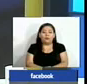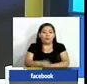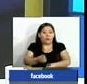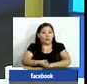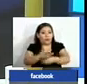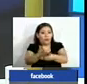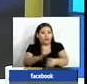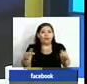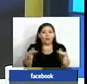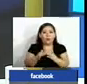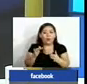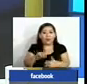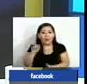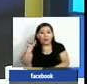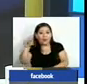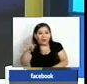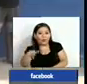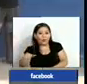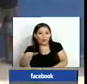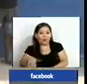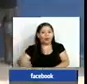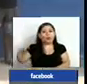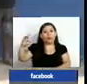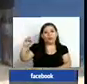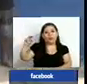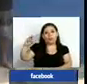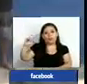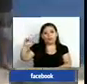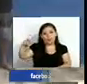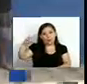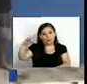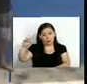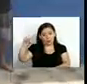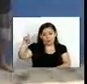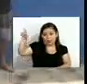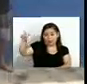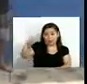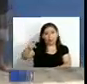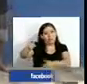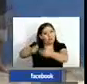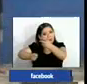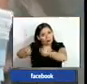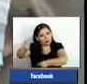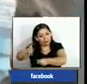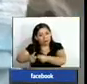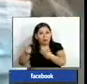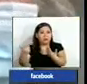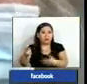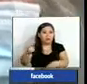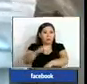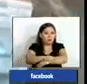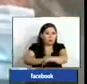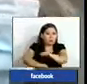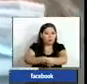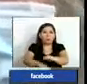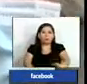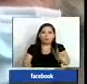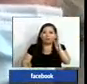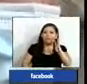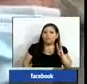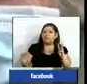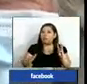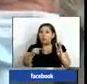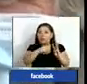Comentarles también que en el municipio de Concepción Batres, eso en el departamento de Usulután, las autoridades capturaron a 3 personas por el delito